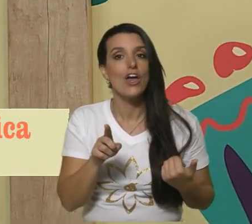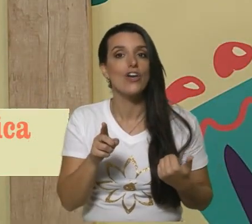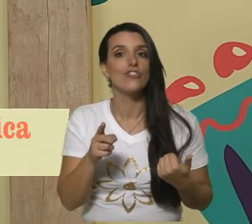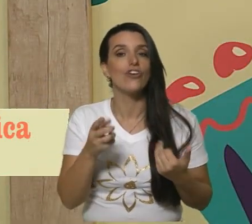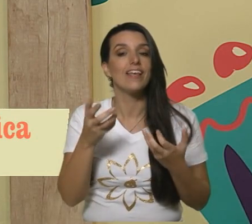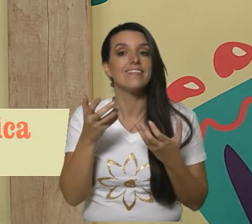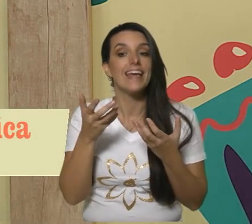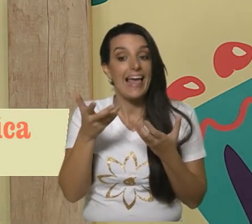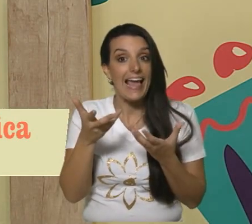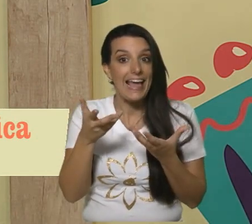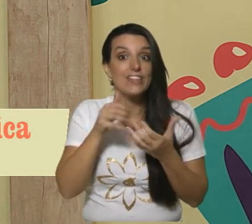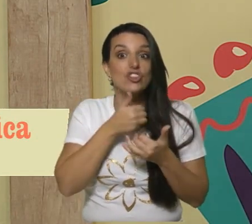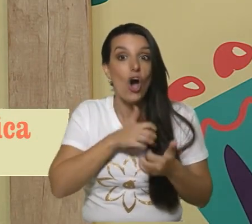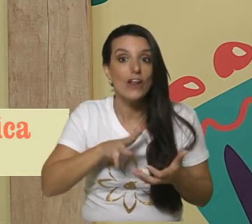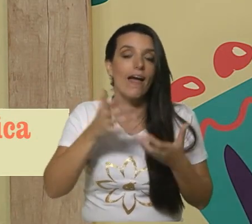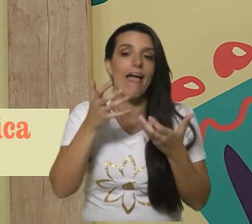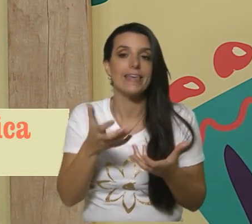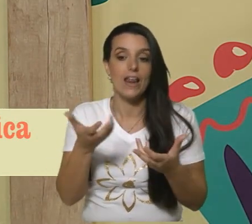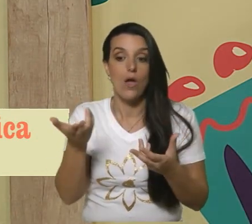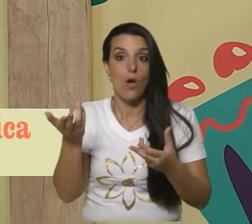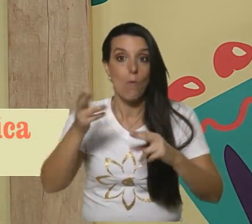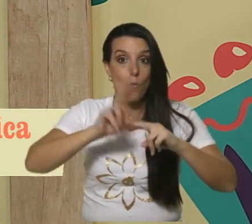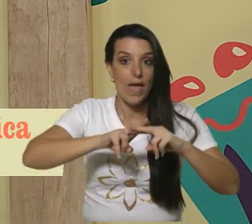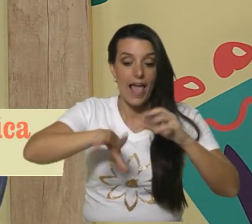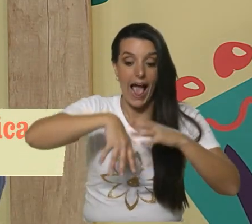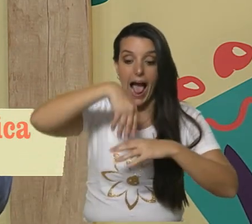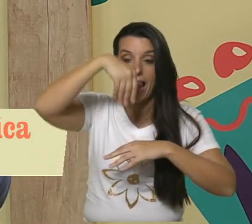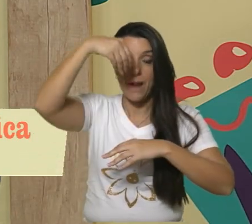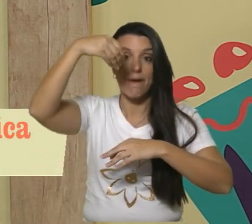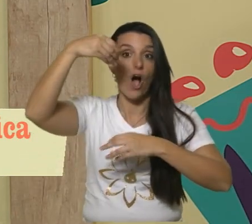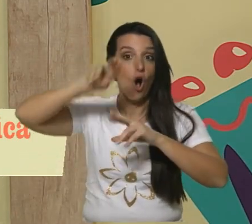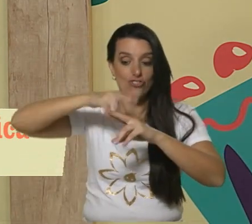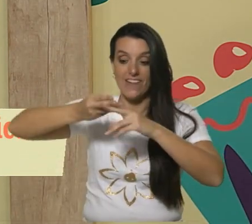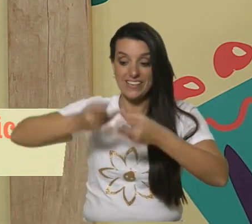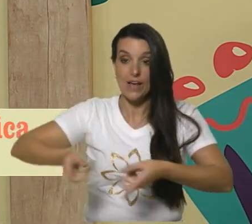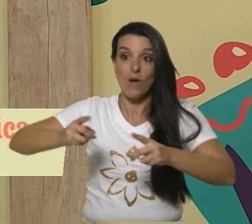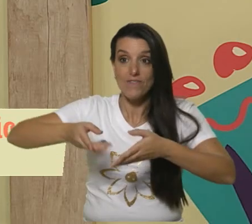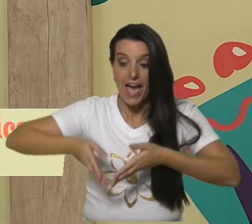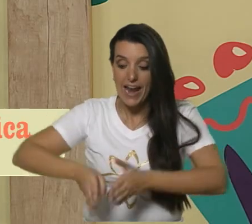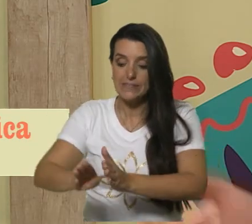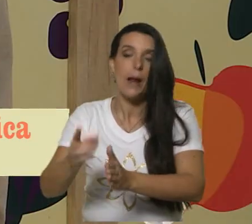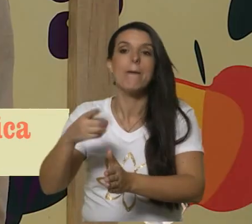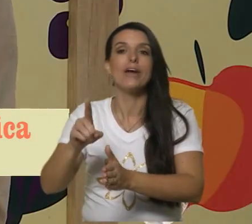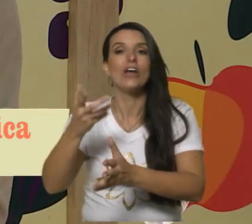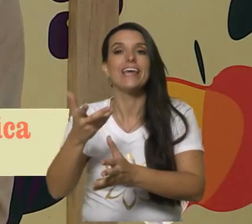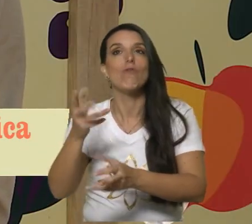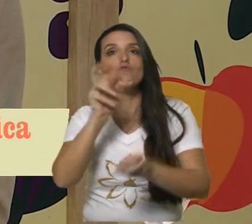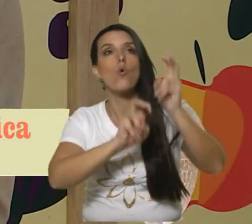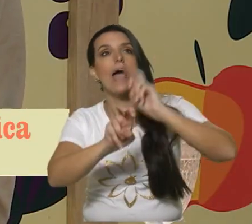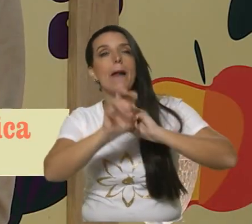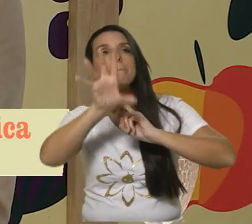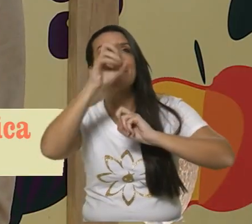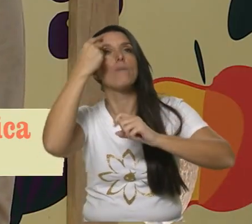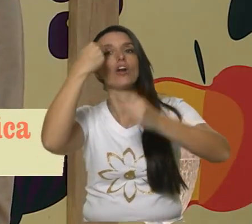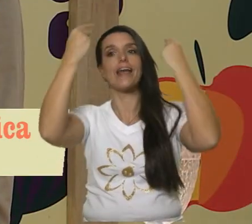la la memoria del alma después de la muerte física del cuerpo para tener No solamente la memoria de esta vida sino la memoria de todas sus vidas pasadas porque hay gente que dice que